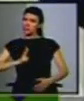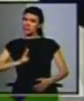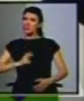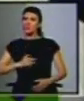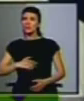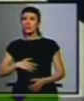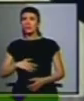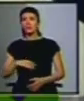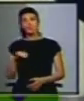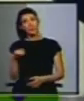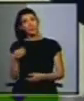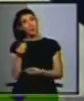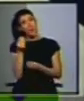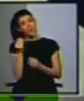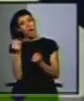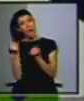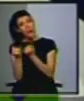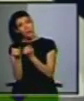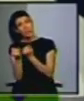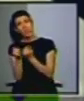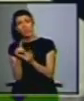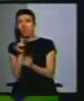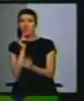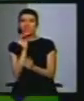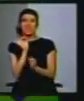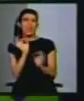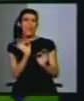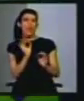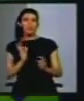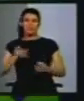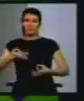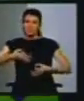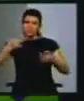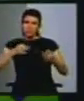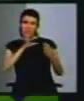Un buen amigo, lo ejemplar, no sé.